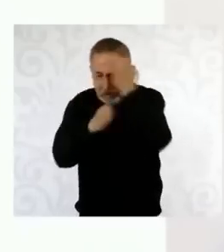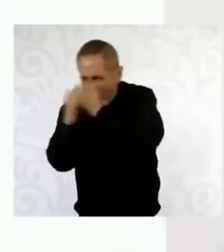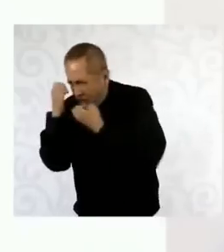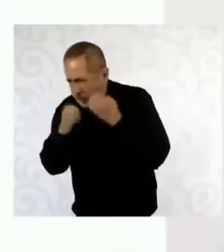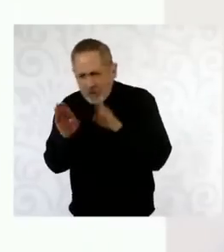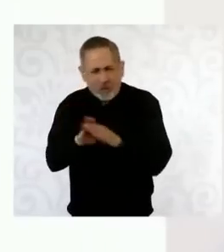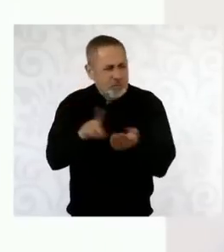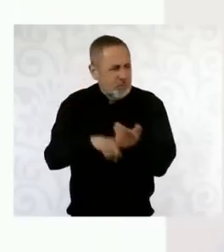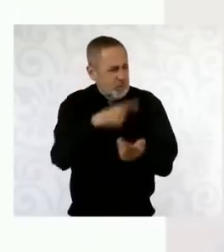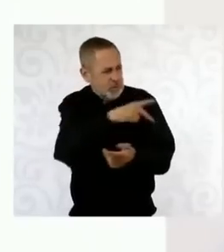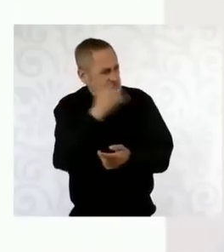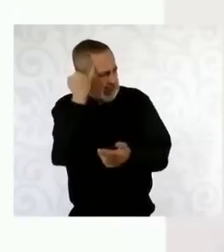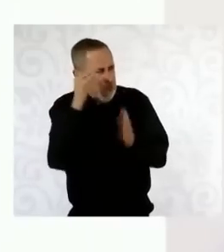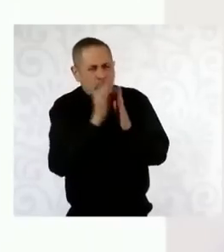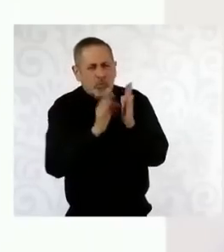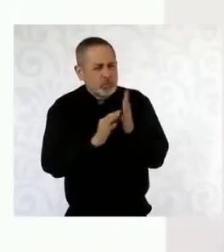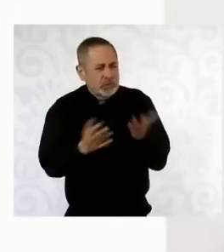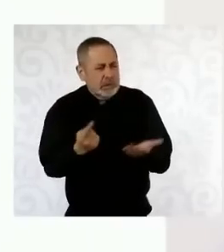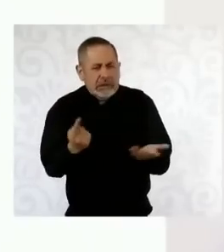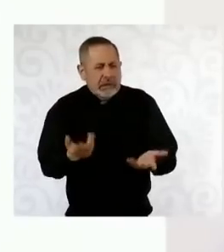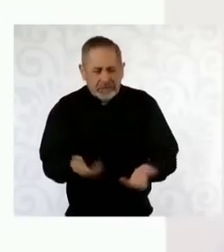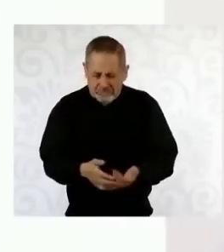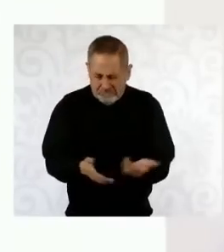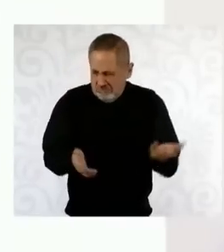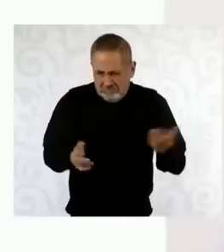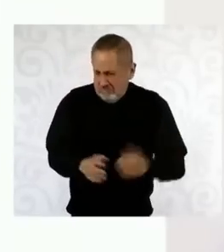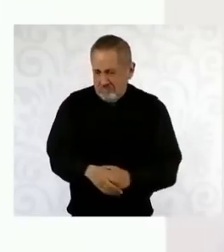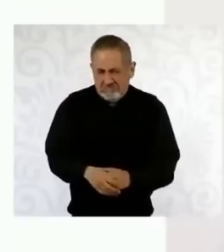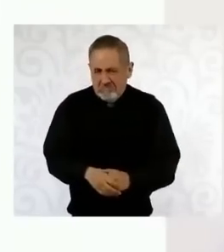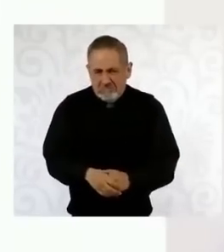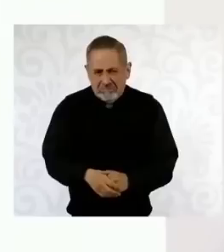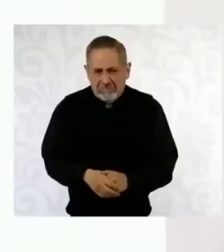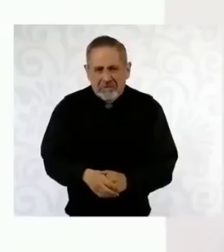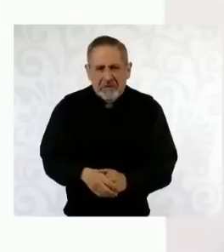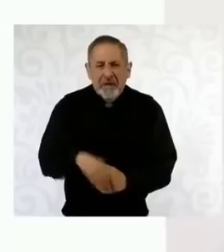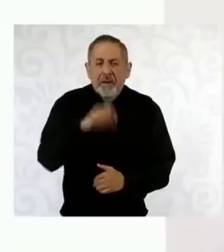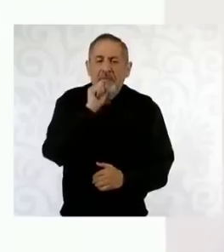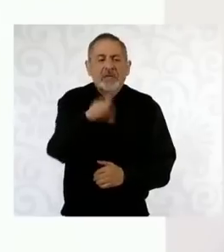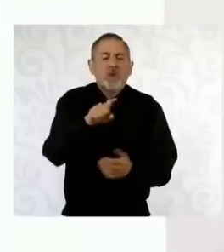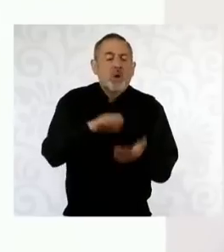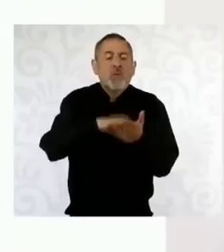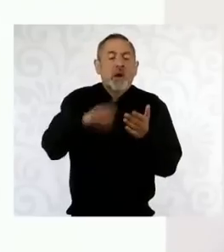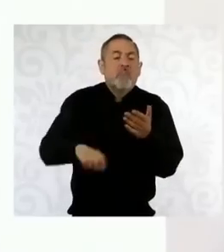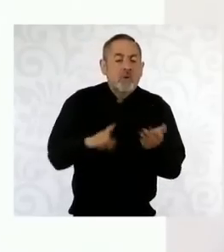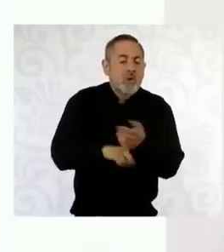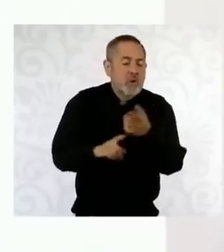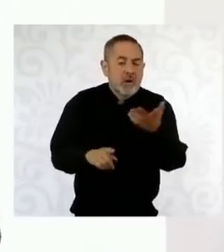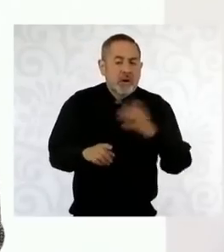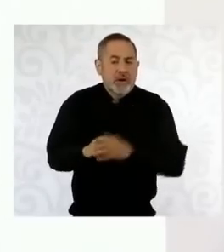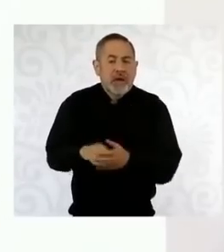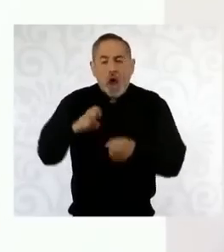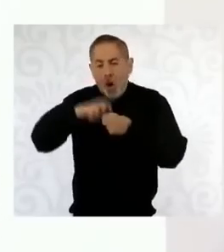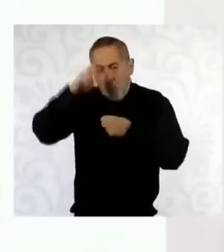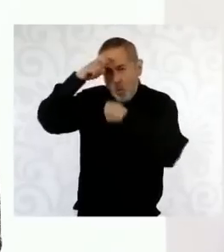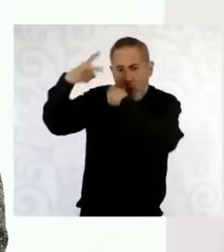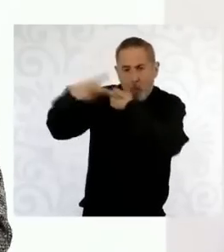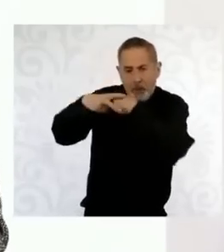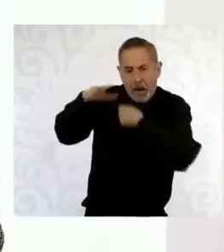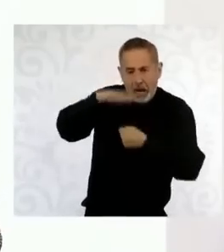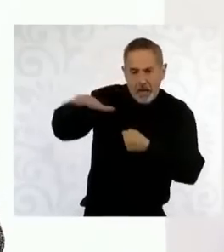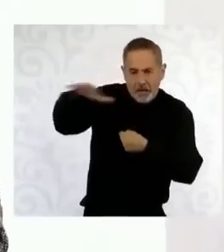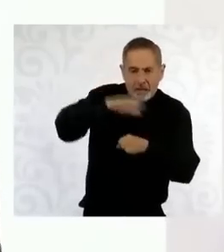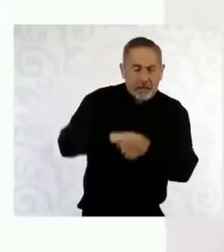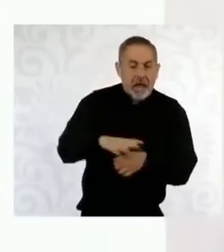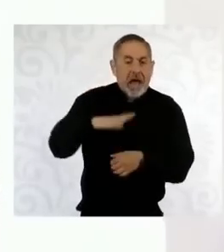bajo qué criterios? Porque es lo mismo cuando un primer ministro en Europa